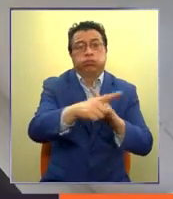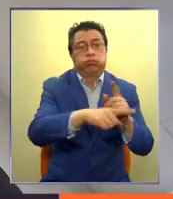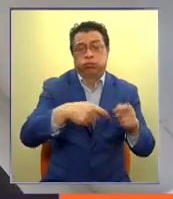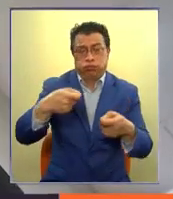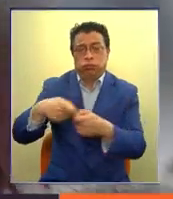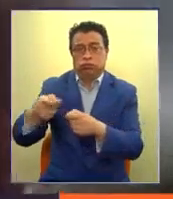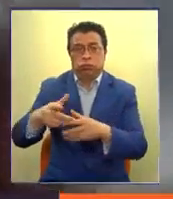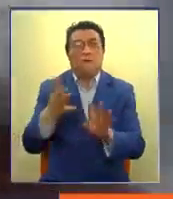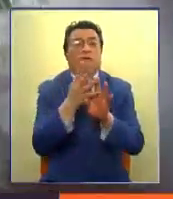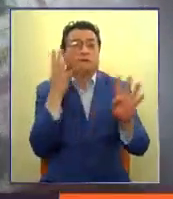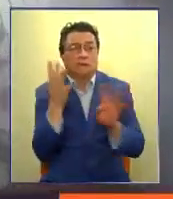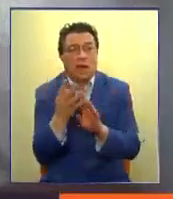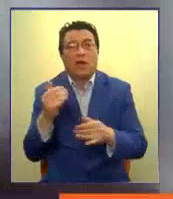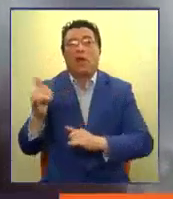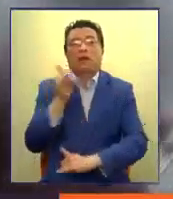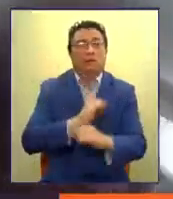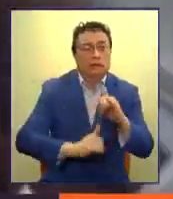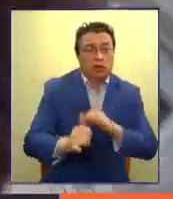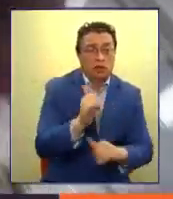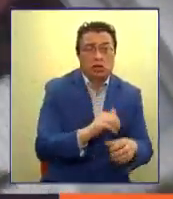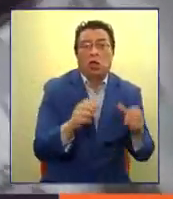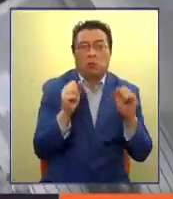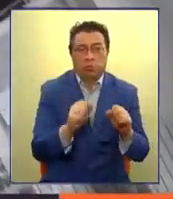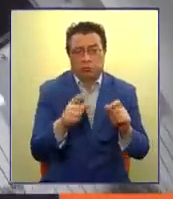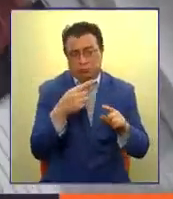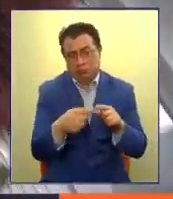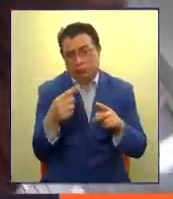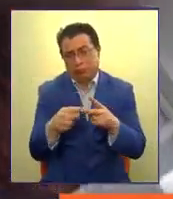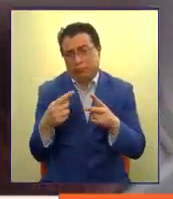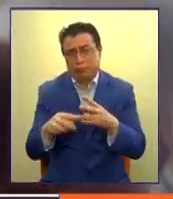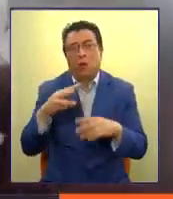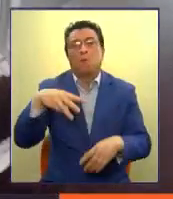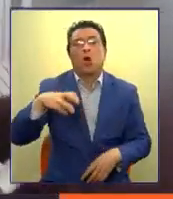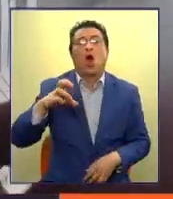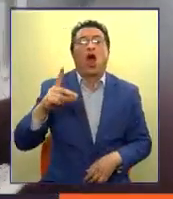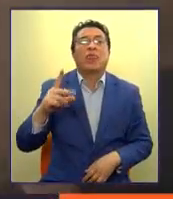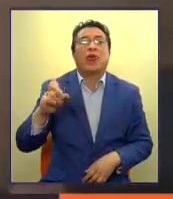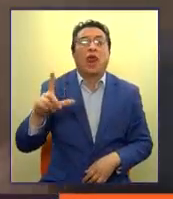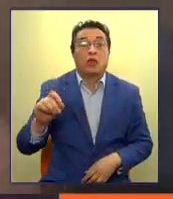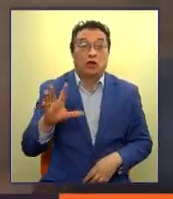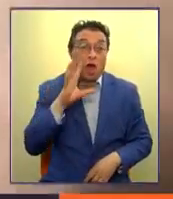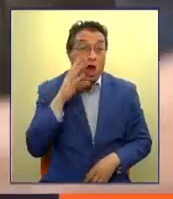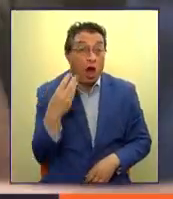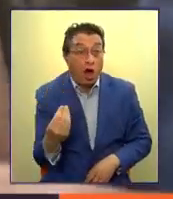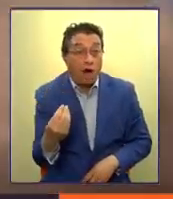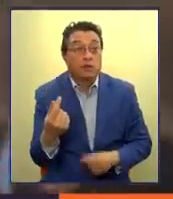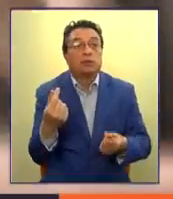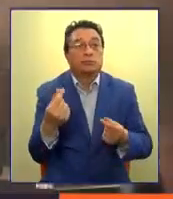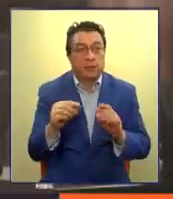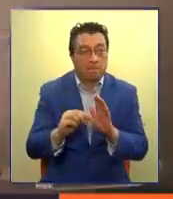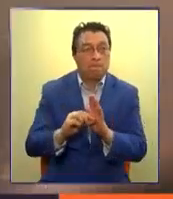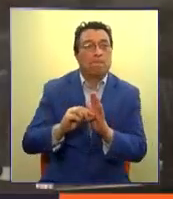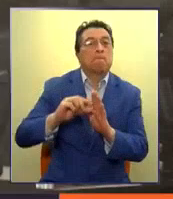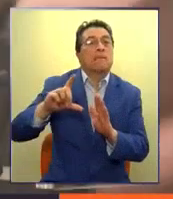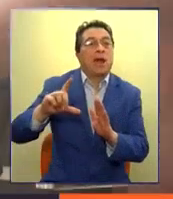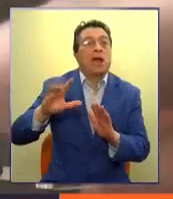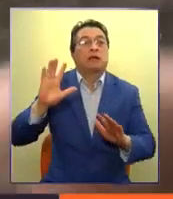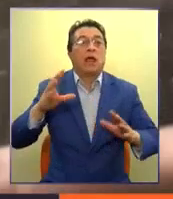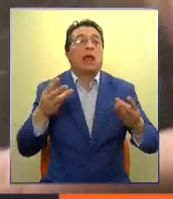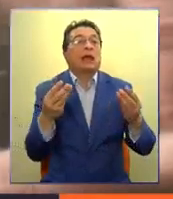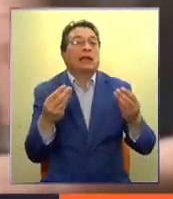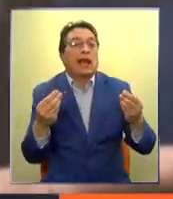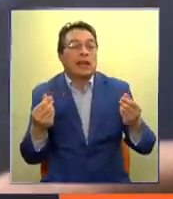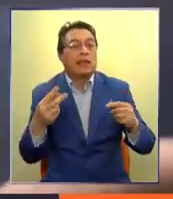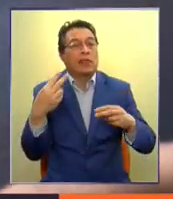establecidos, ferias libres, en internet se puede encontrar gran variedad de modelos. Obviamente su precio aumentará proporcionalmente con la calidad de